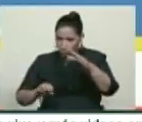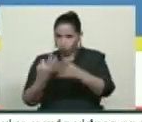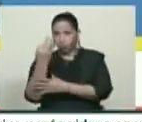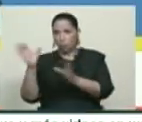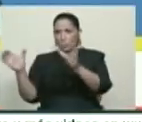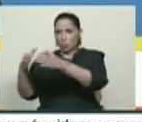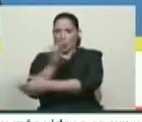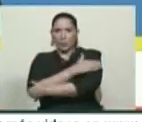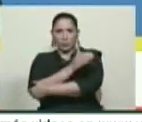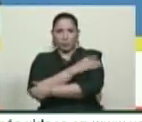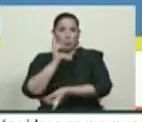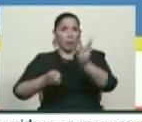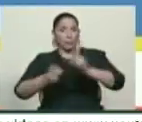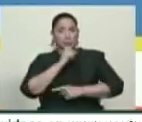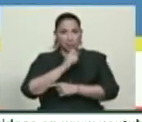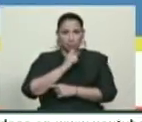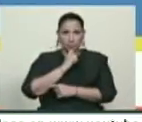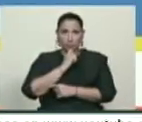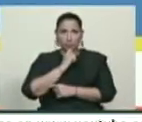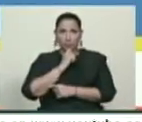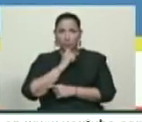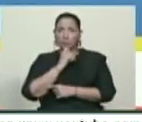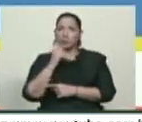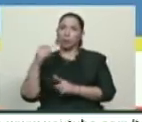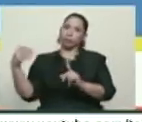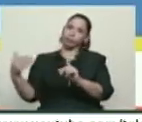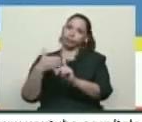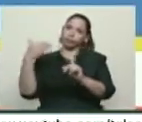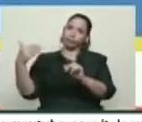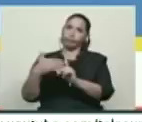de las dificultades y del intento del hegemonismo, del